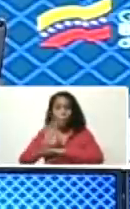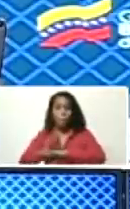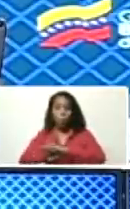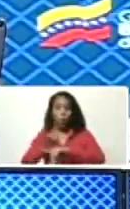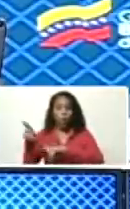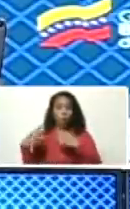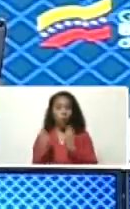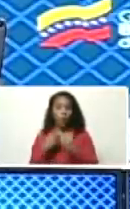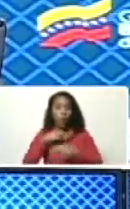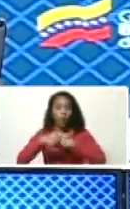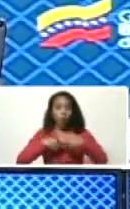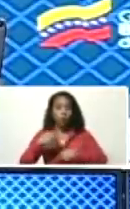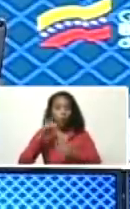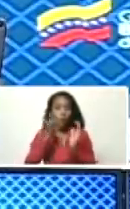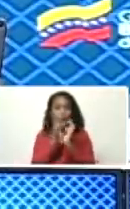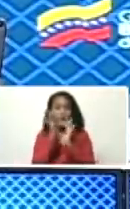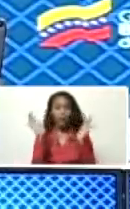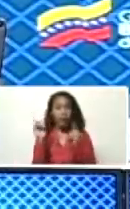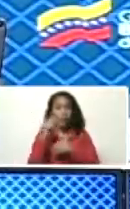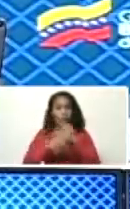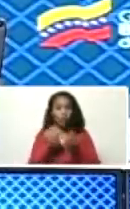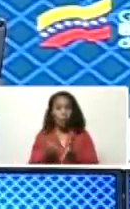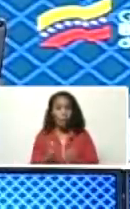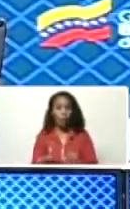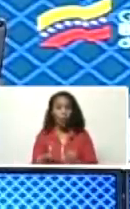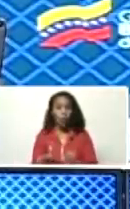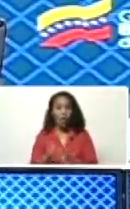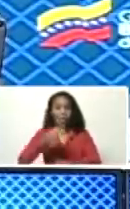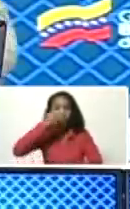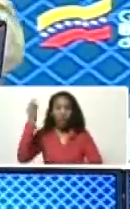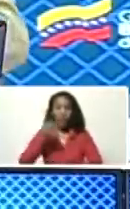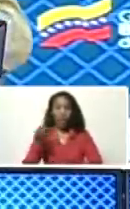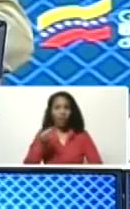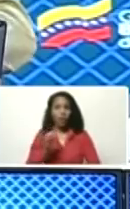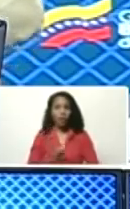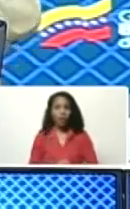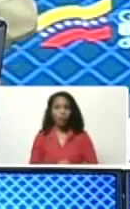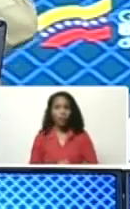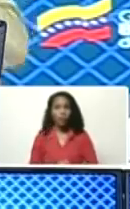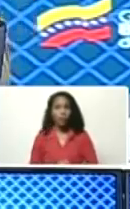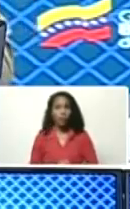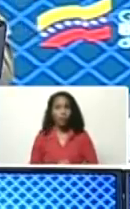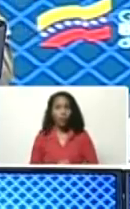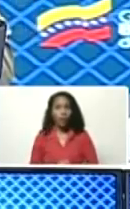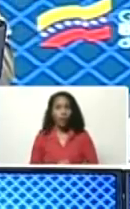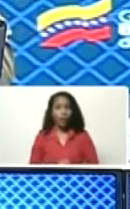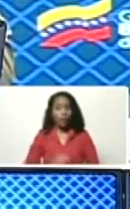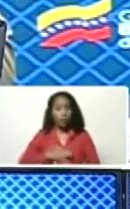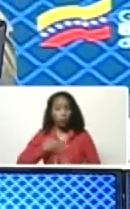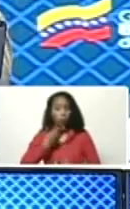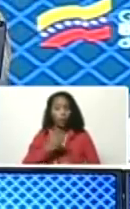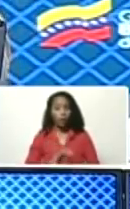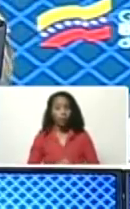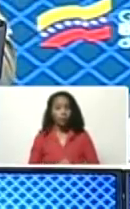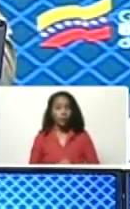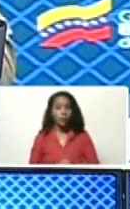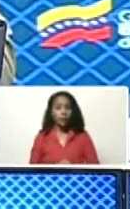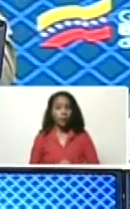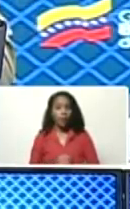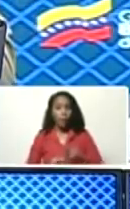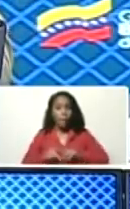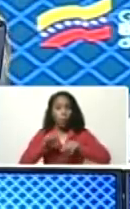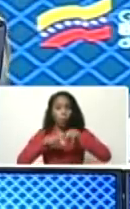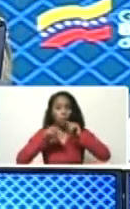la revolución de abril fue que nació verdaderamente la posibilidad de